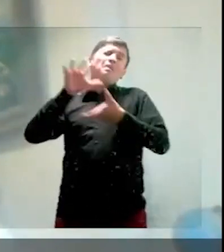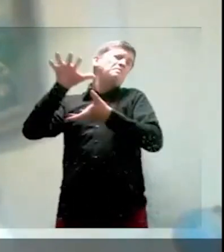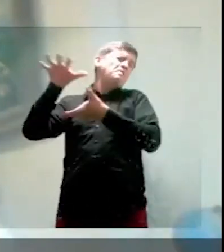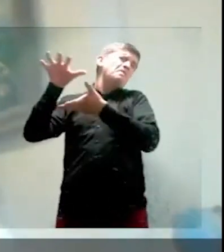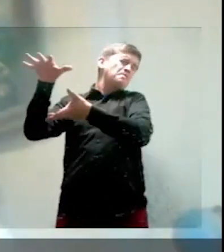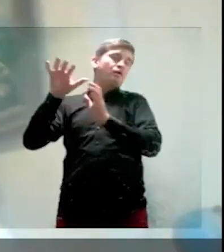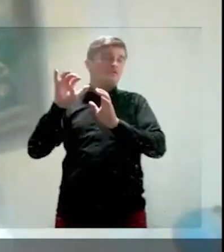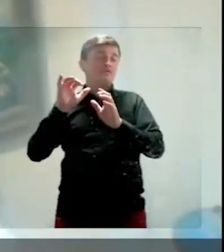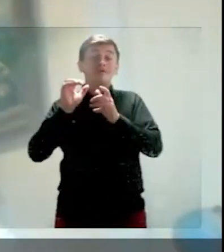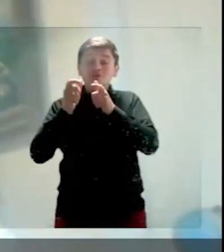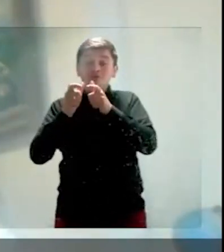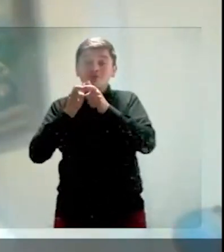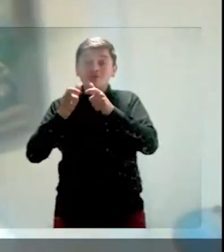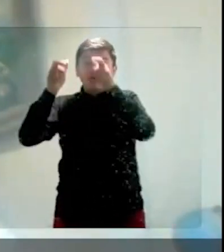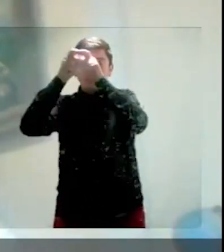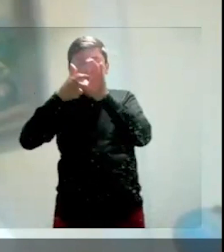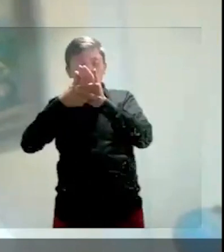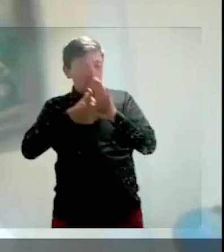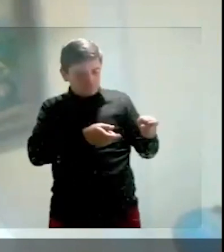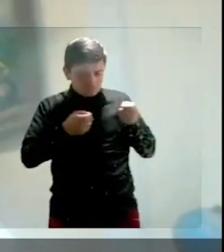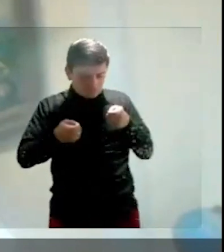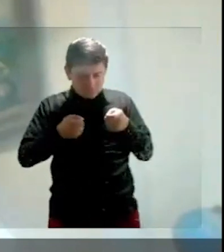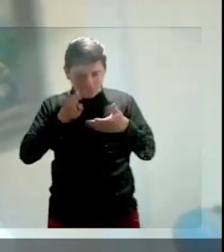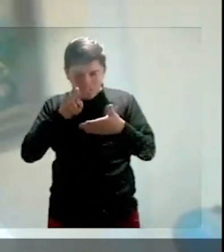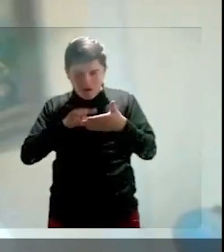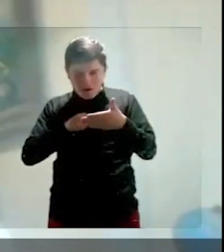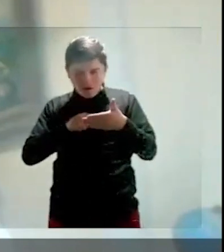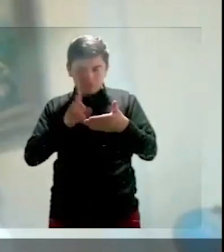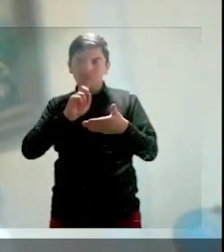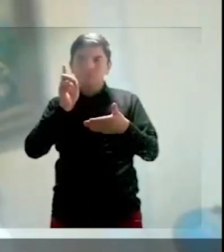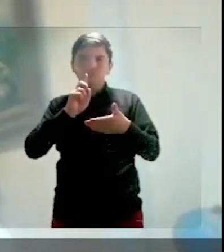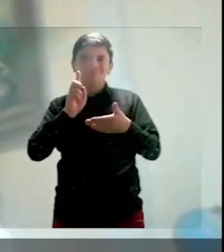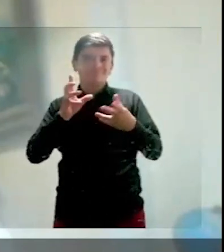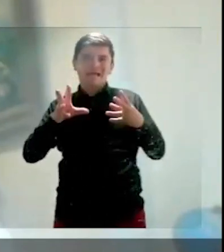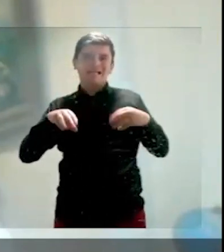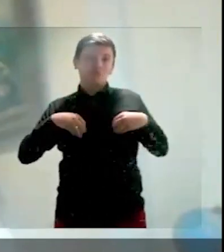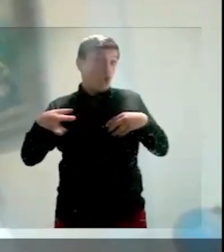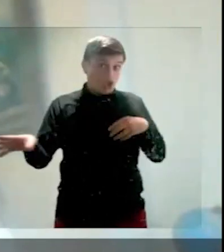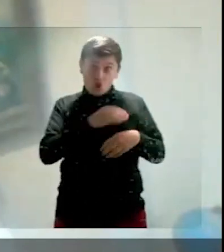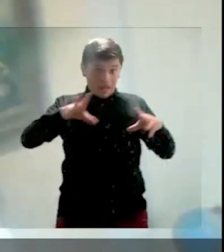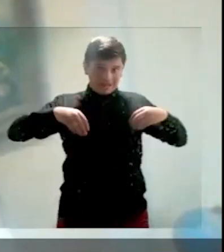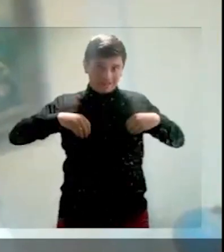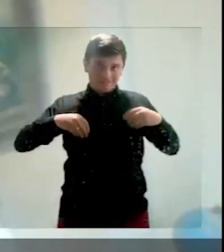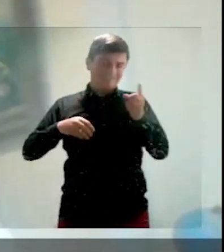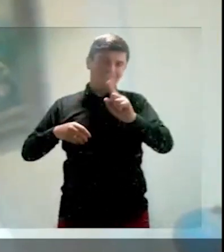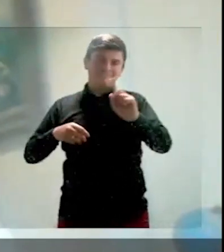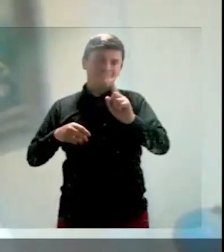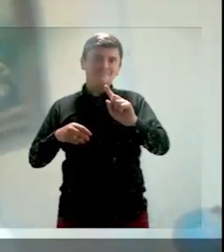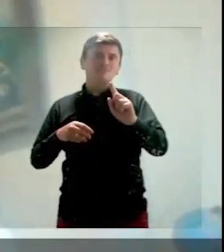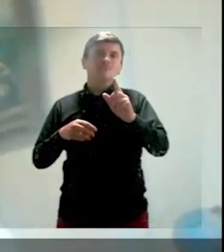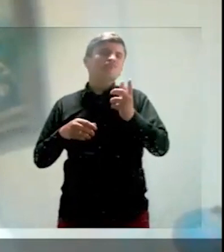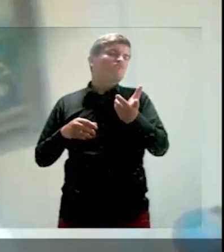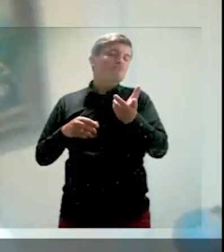Corte las revisa en eso, pero no siempre, digamos, a